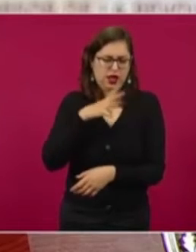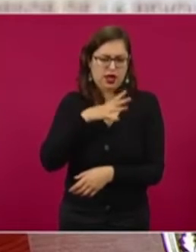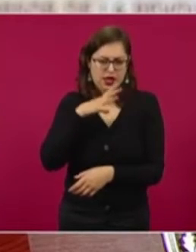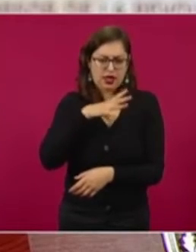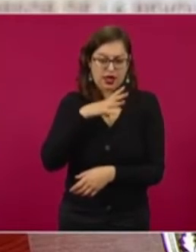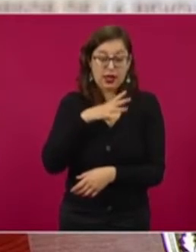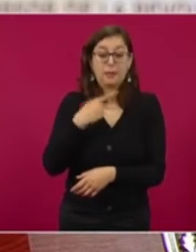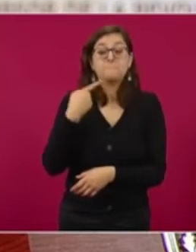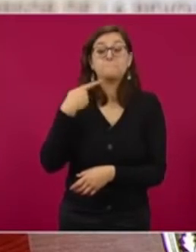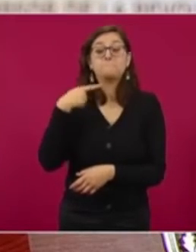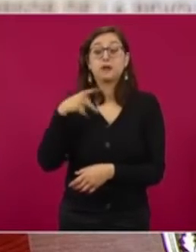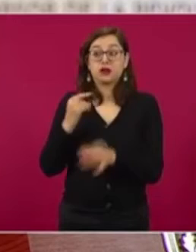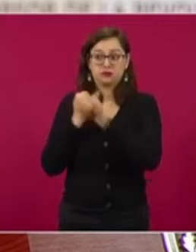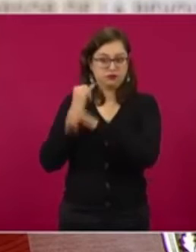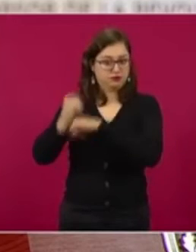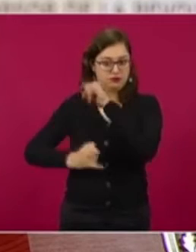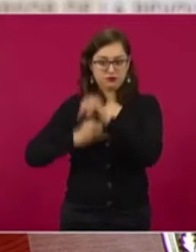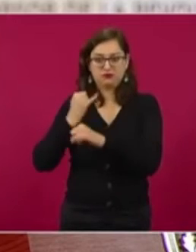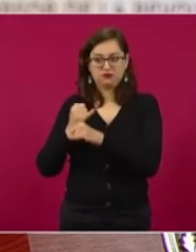que es un fondo de inversiones.